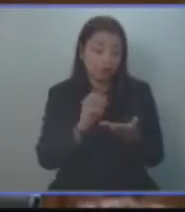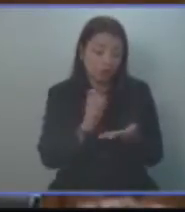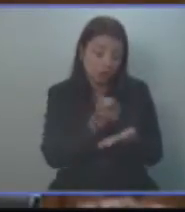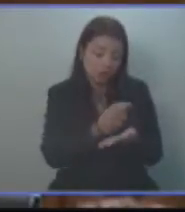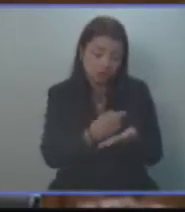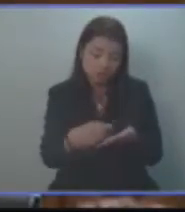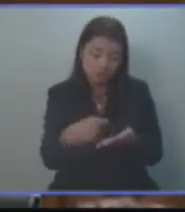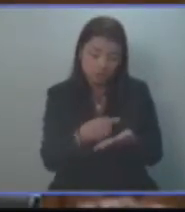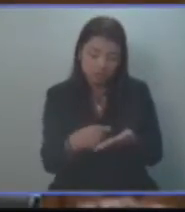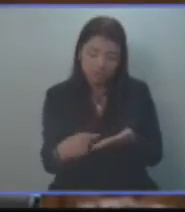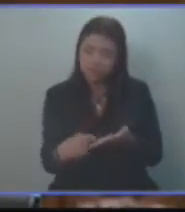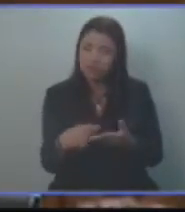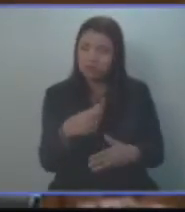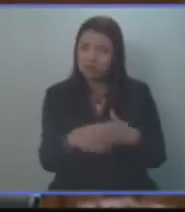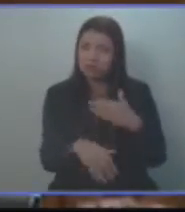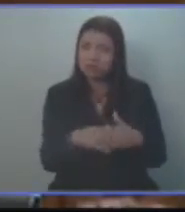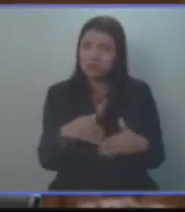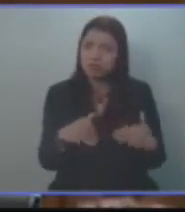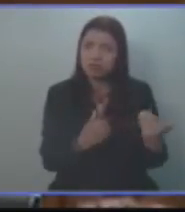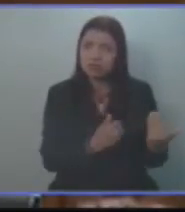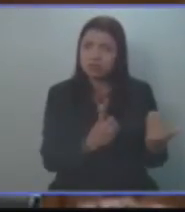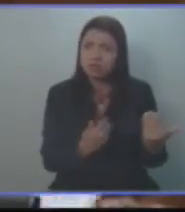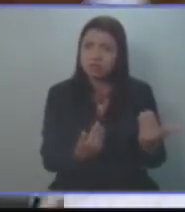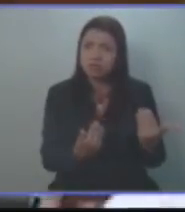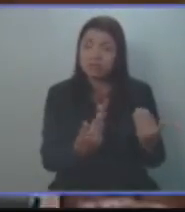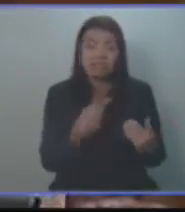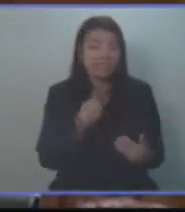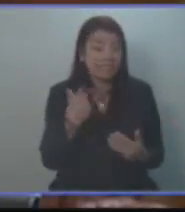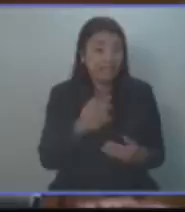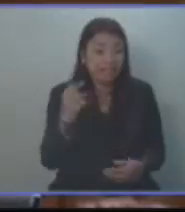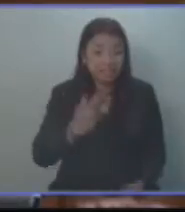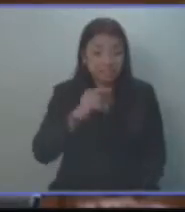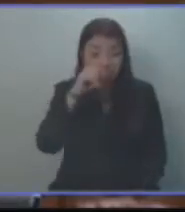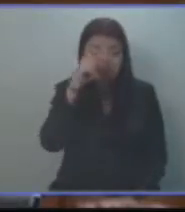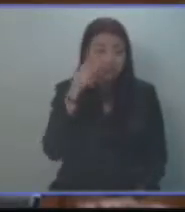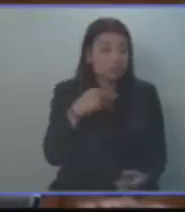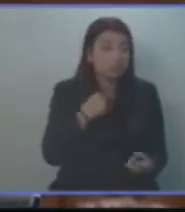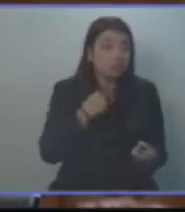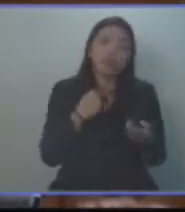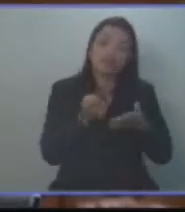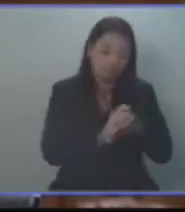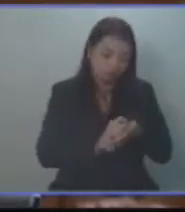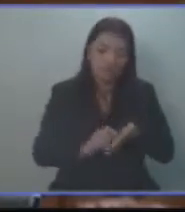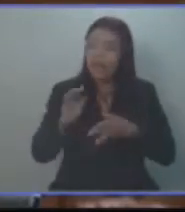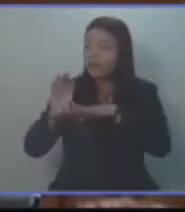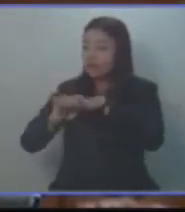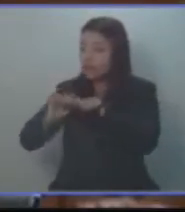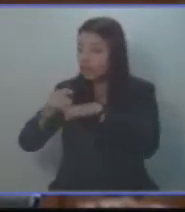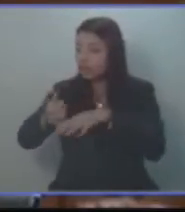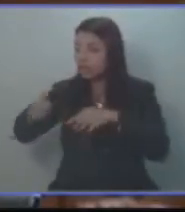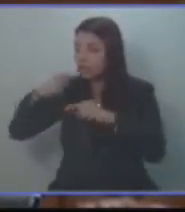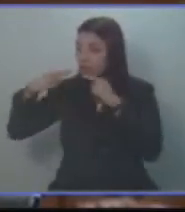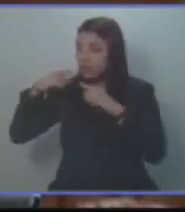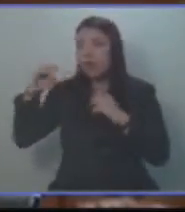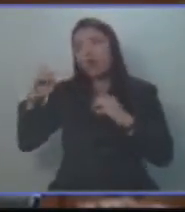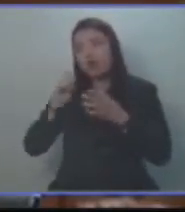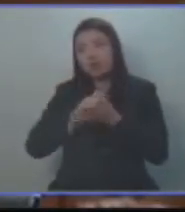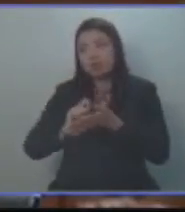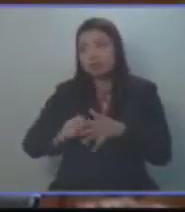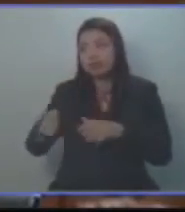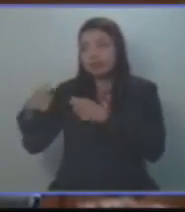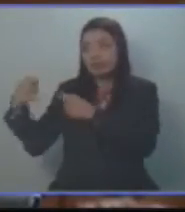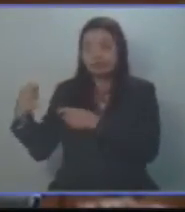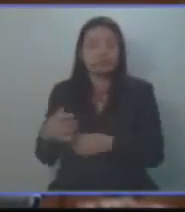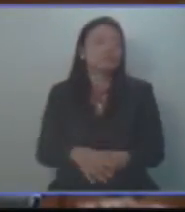inmediato los eventos relevantes surgidos en el área de trabajo o de turno. H, asistir a